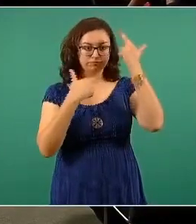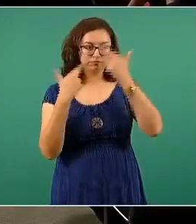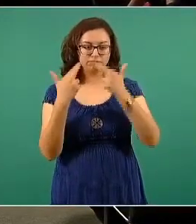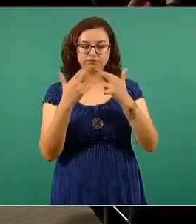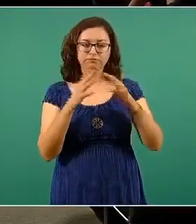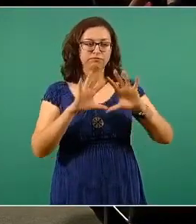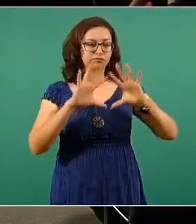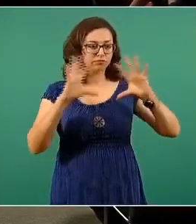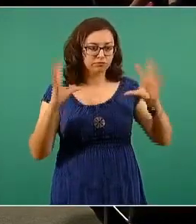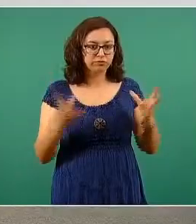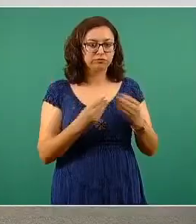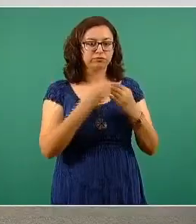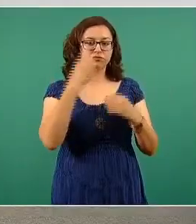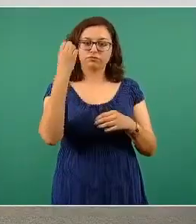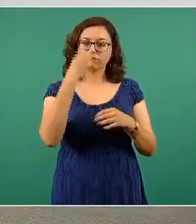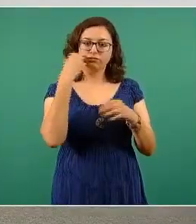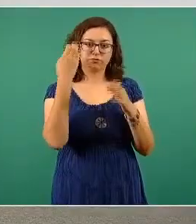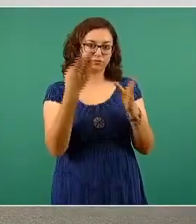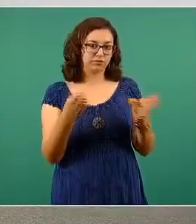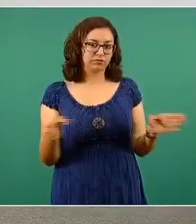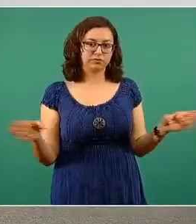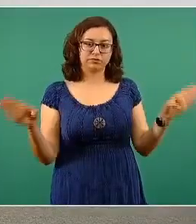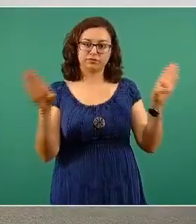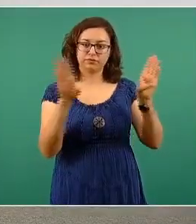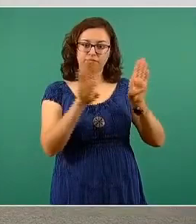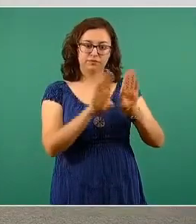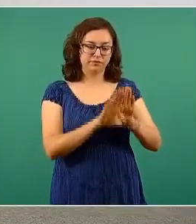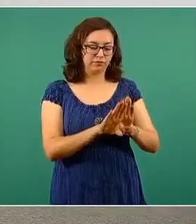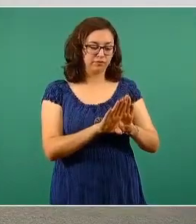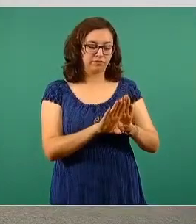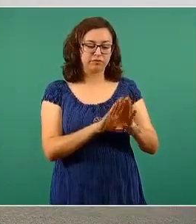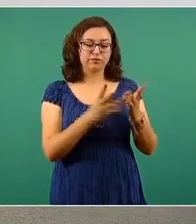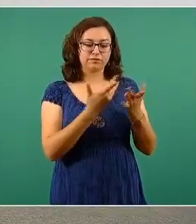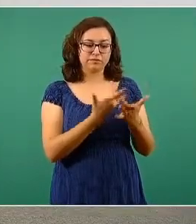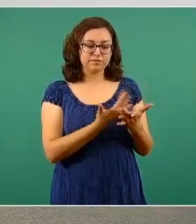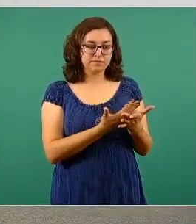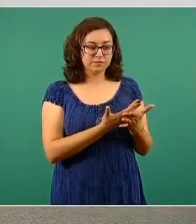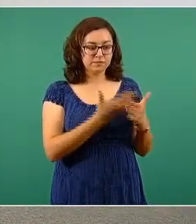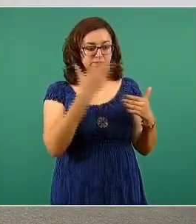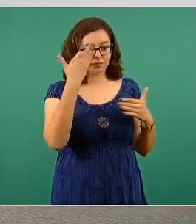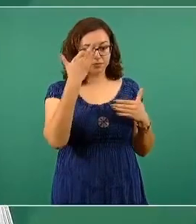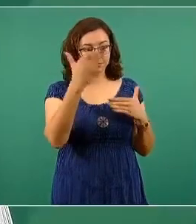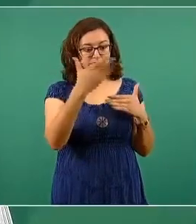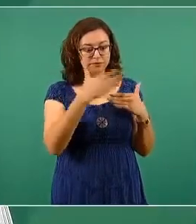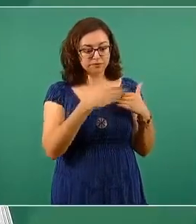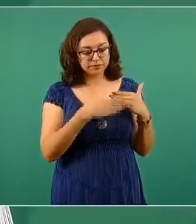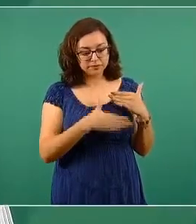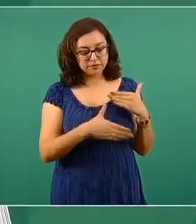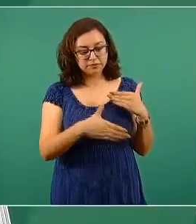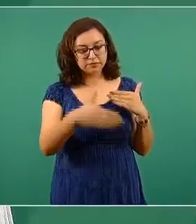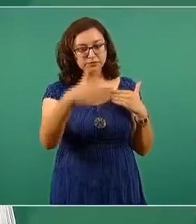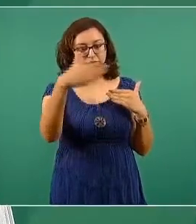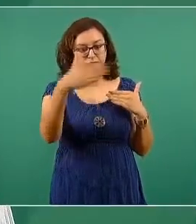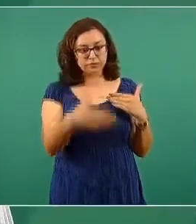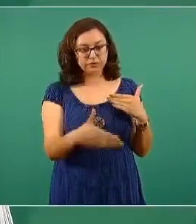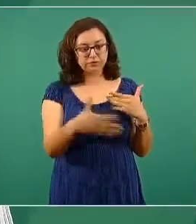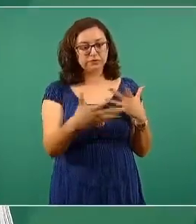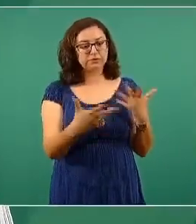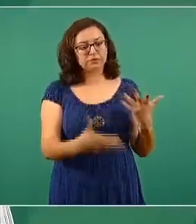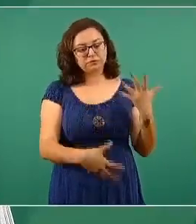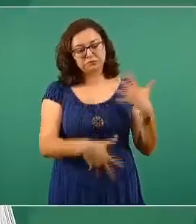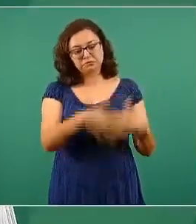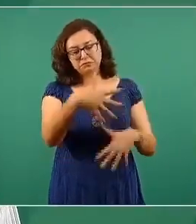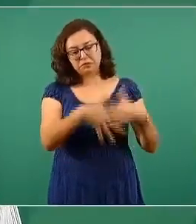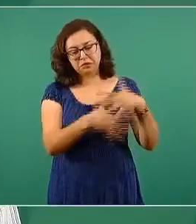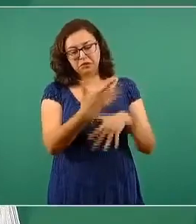autorresguardo de todo el plantel, o sea, es decir, se hace una cuarentena en todo el plantel, se cumplen los periodos máximos de incubación y de